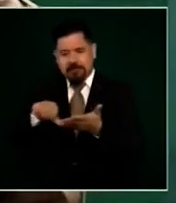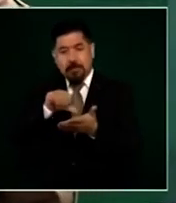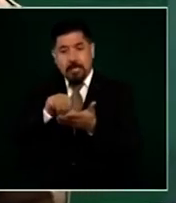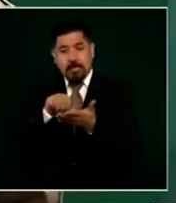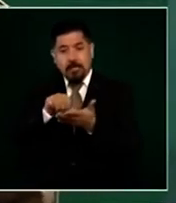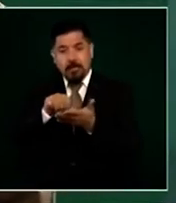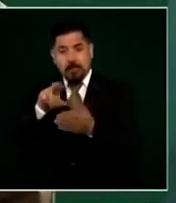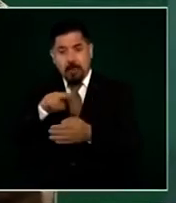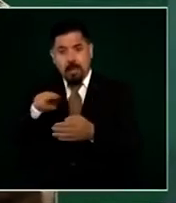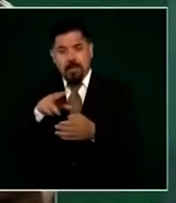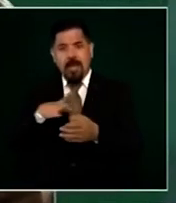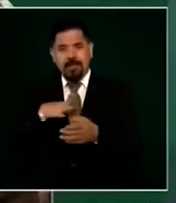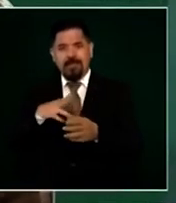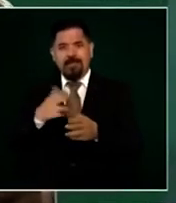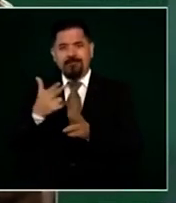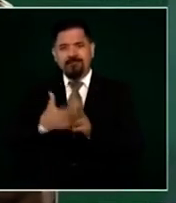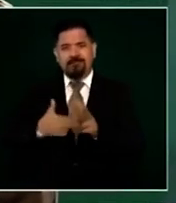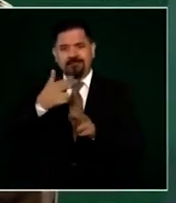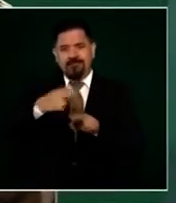del centro de Nogales.